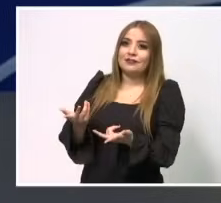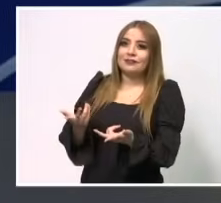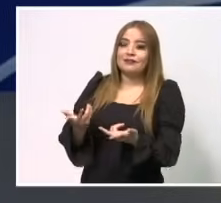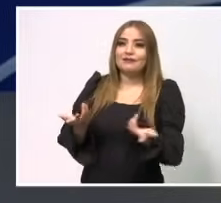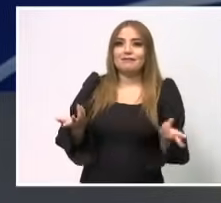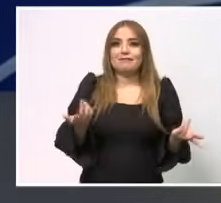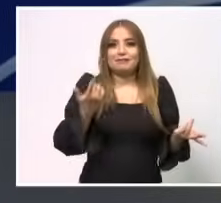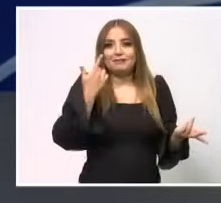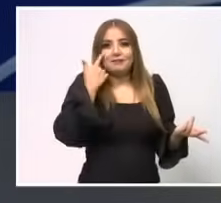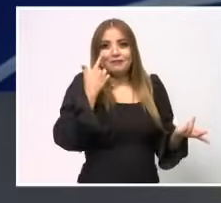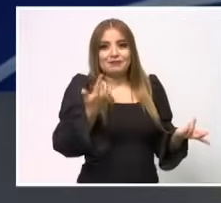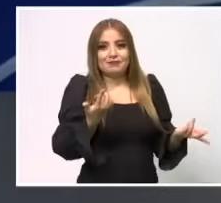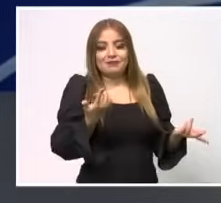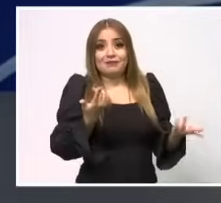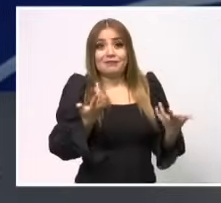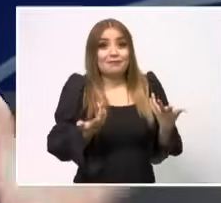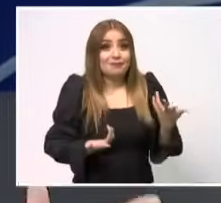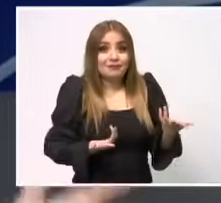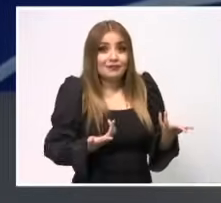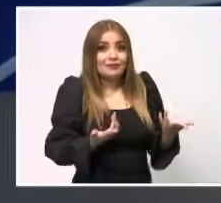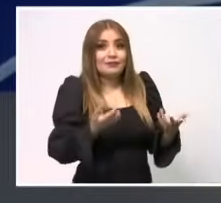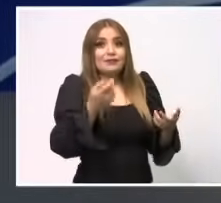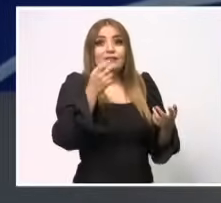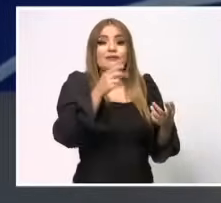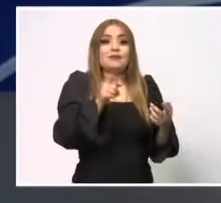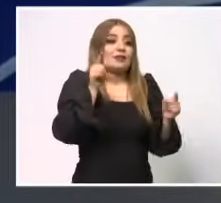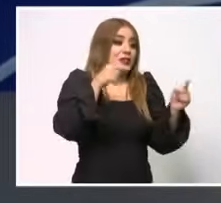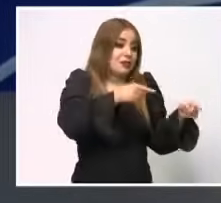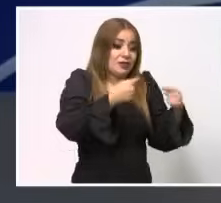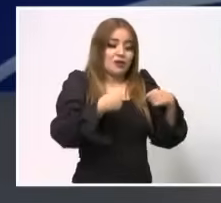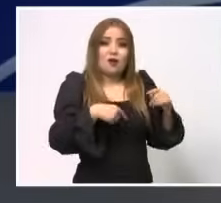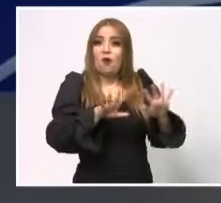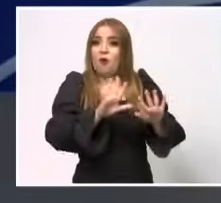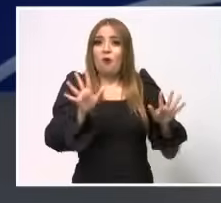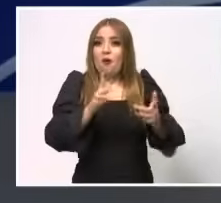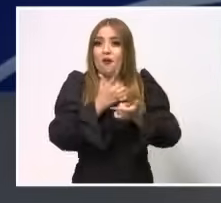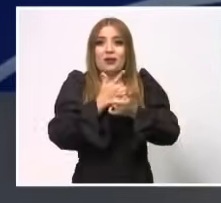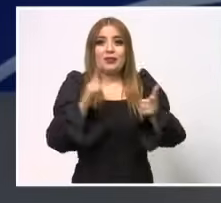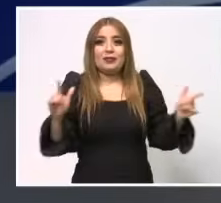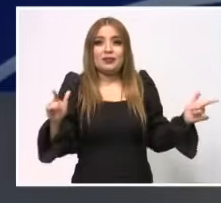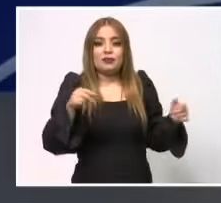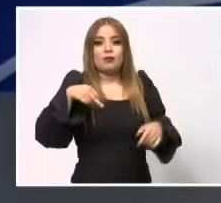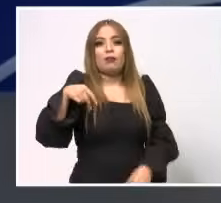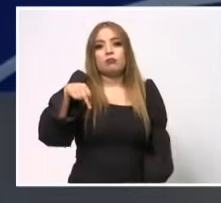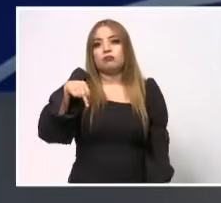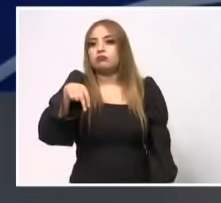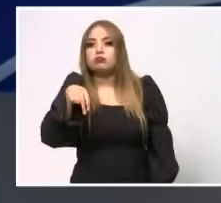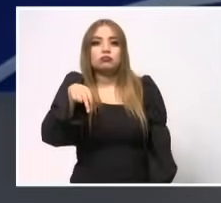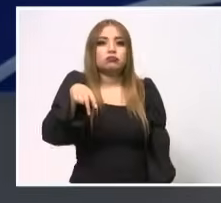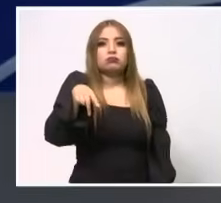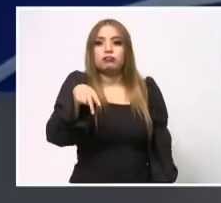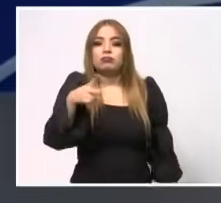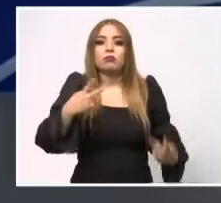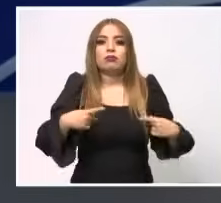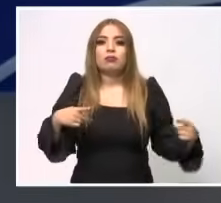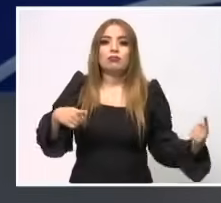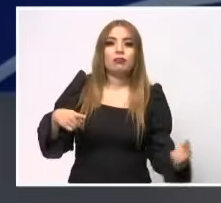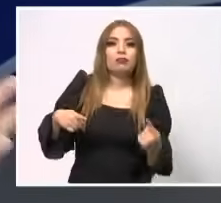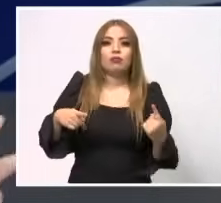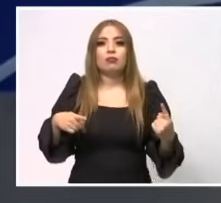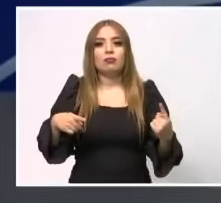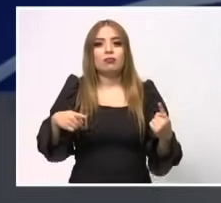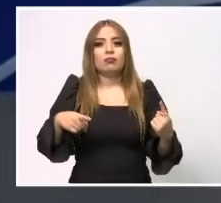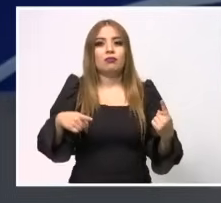decir No él no yo cualquiera si va usted por la calle y alguien llega y le